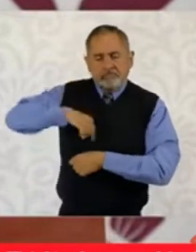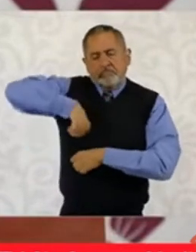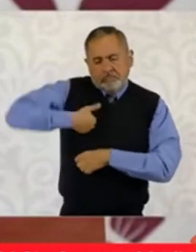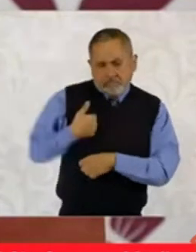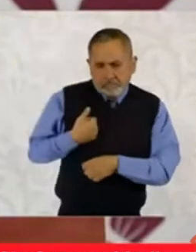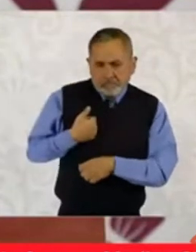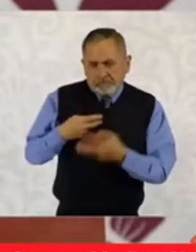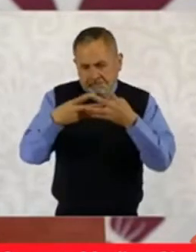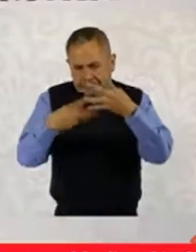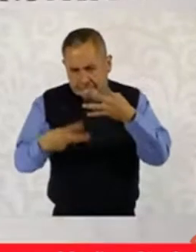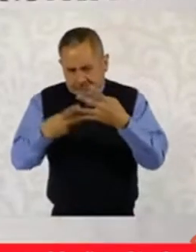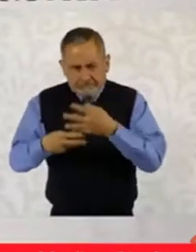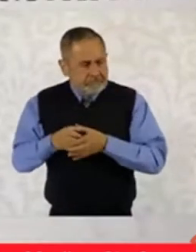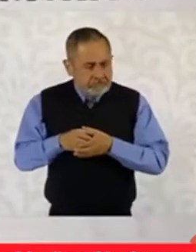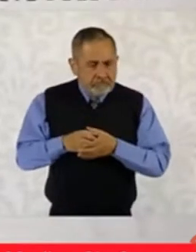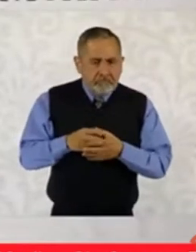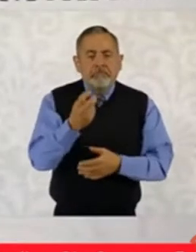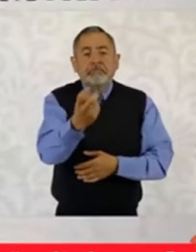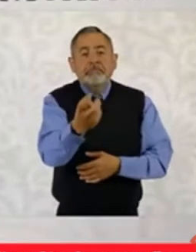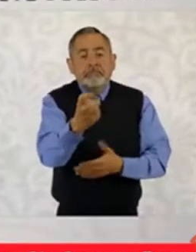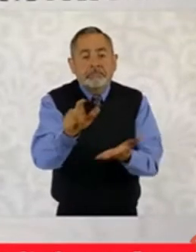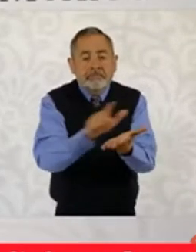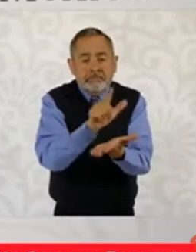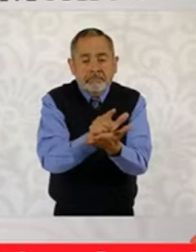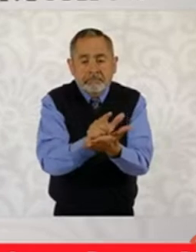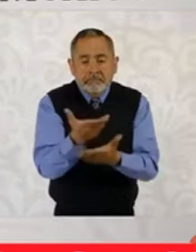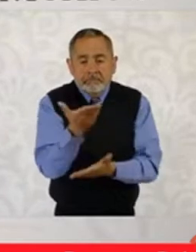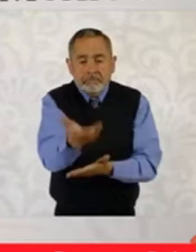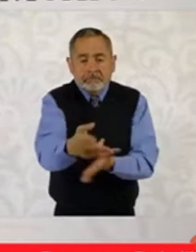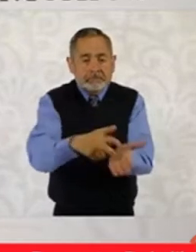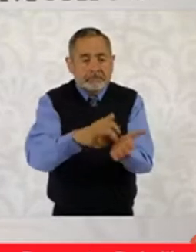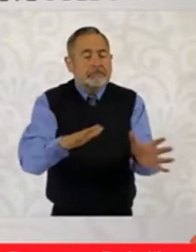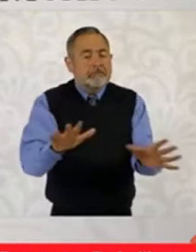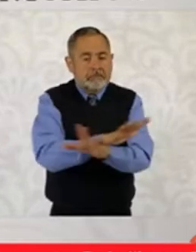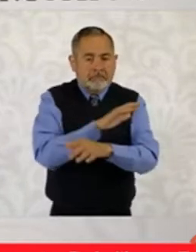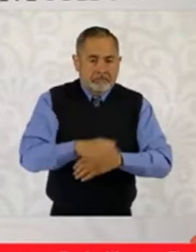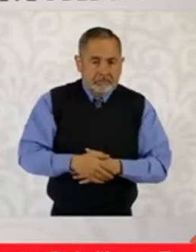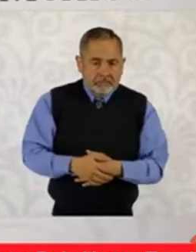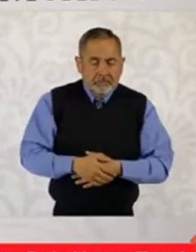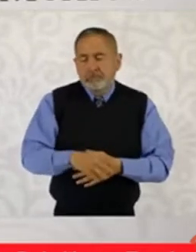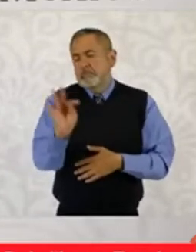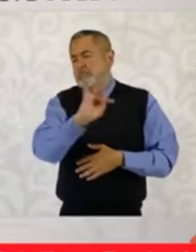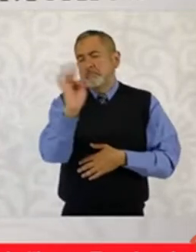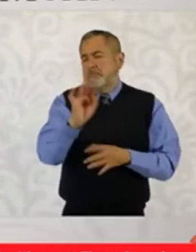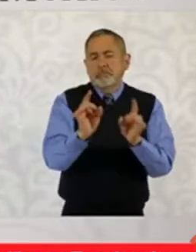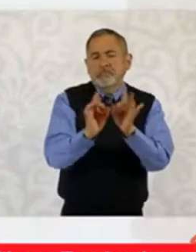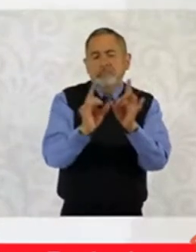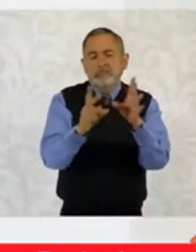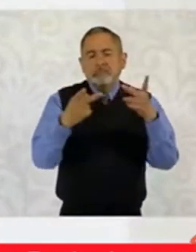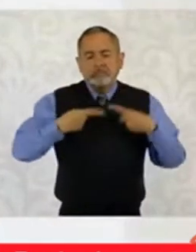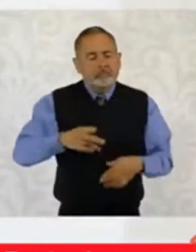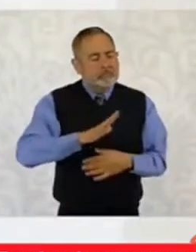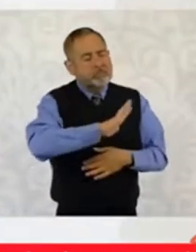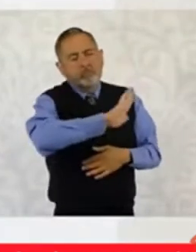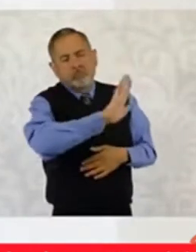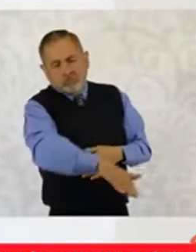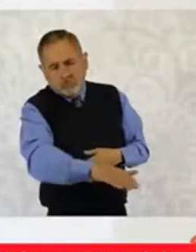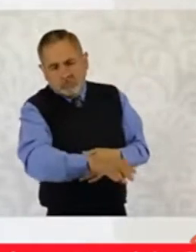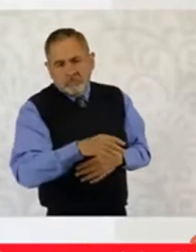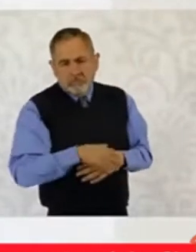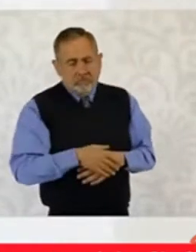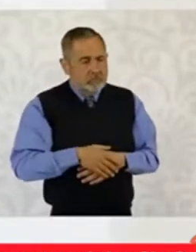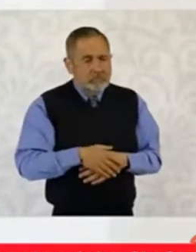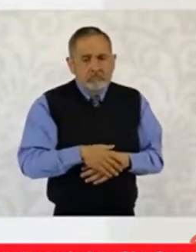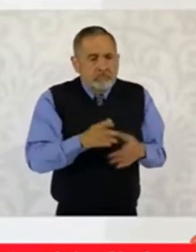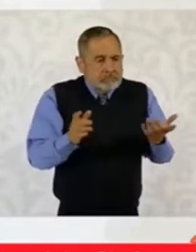Entonces, este cambio de leyes va en ese sentido. Si lamentablemente una persona falleció y no tenía